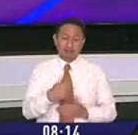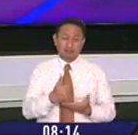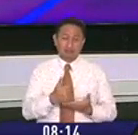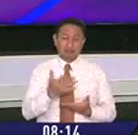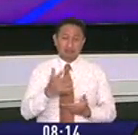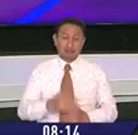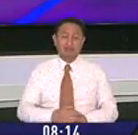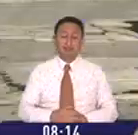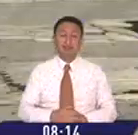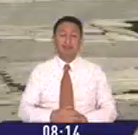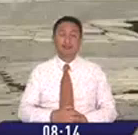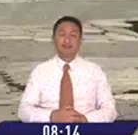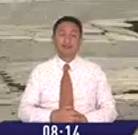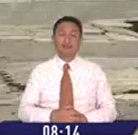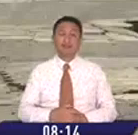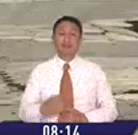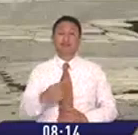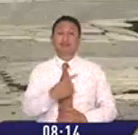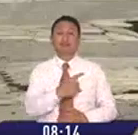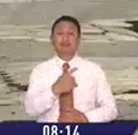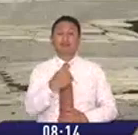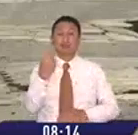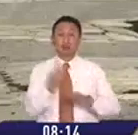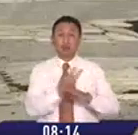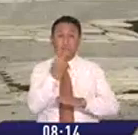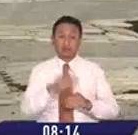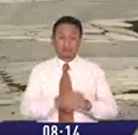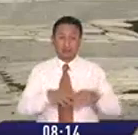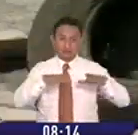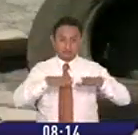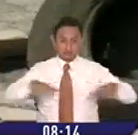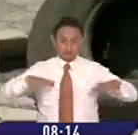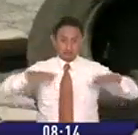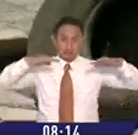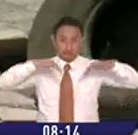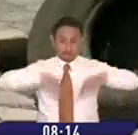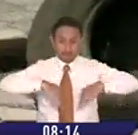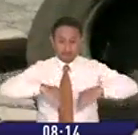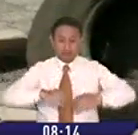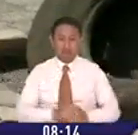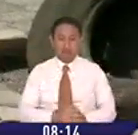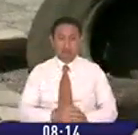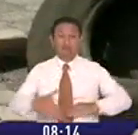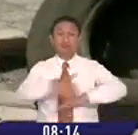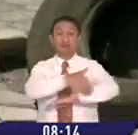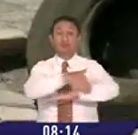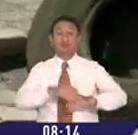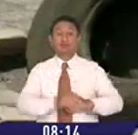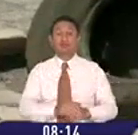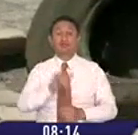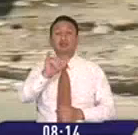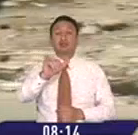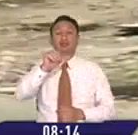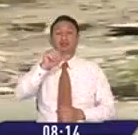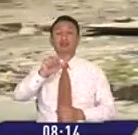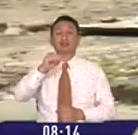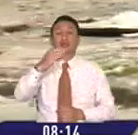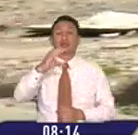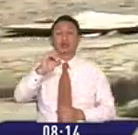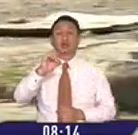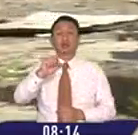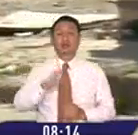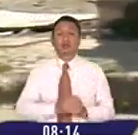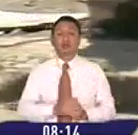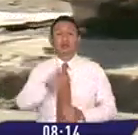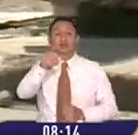atendidos. Es la segunda vez que este enorme socavón aparece sobre la calle Yacao y Quimiag. Así lo denuncian